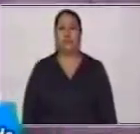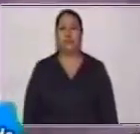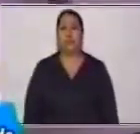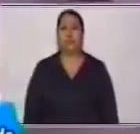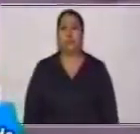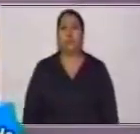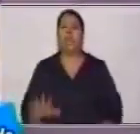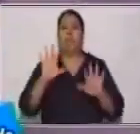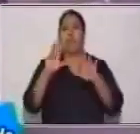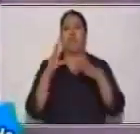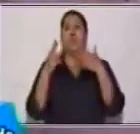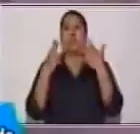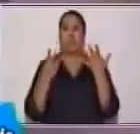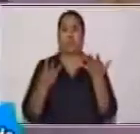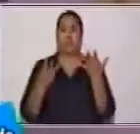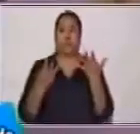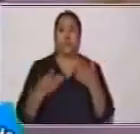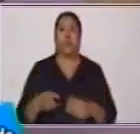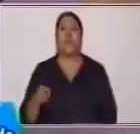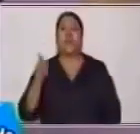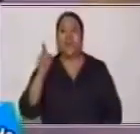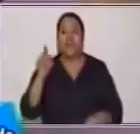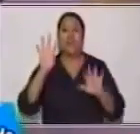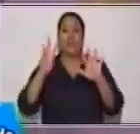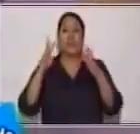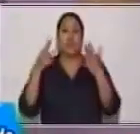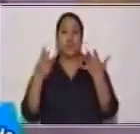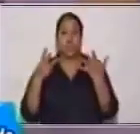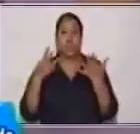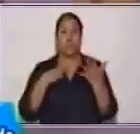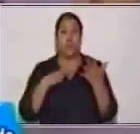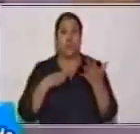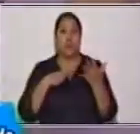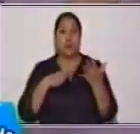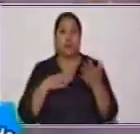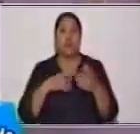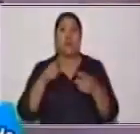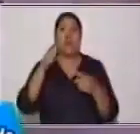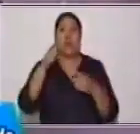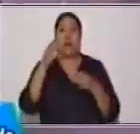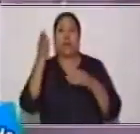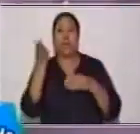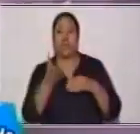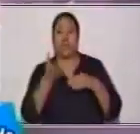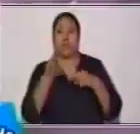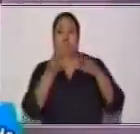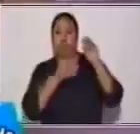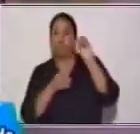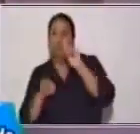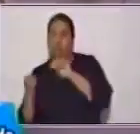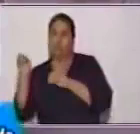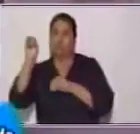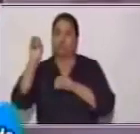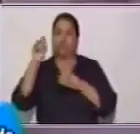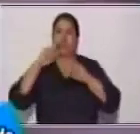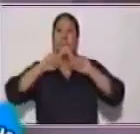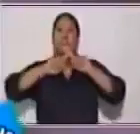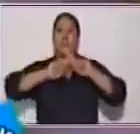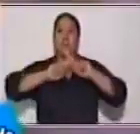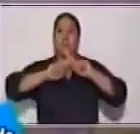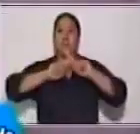18. Este 18 que tenemos acá pasa de estar dividiendo a multiplicar. Y nos va a quedar todo en